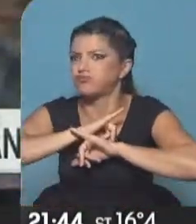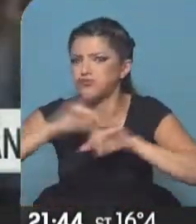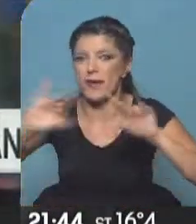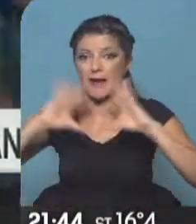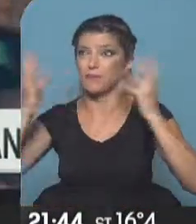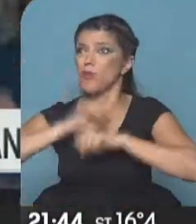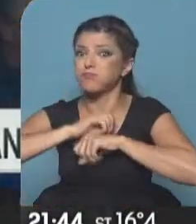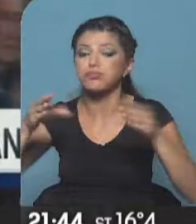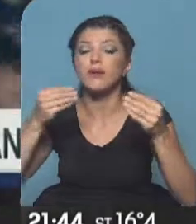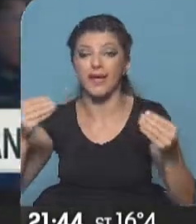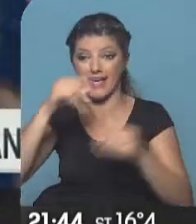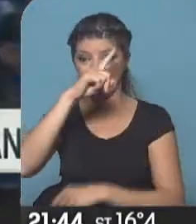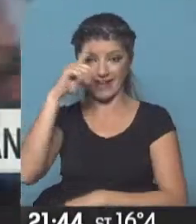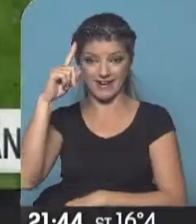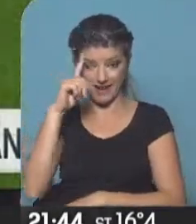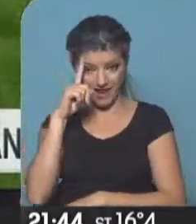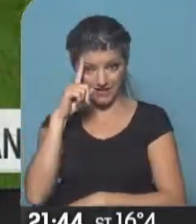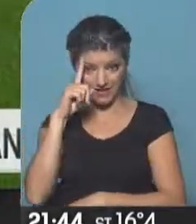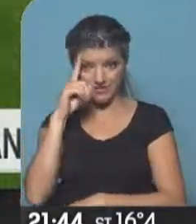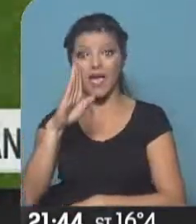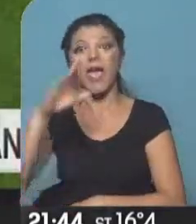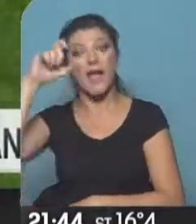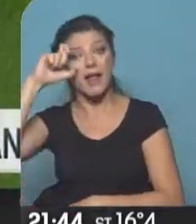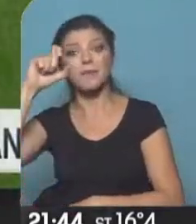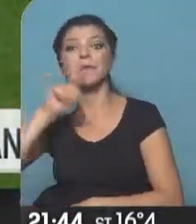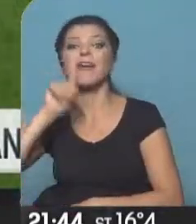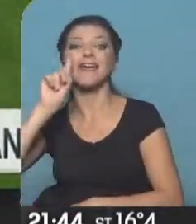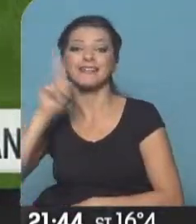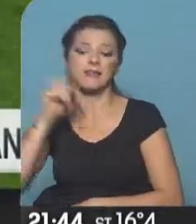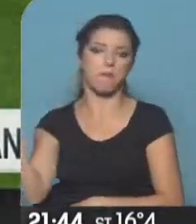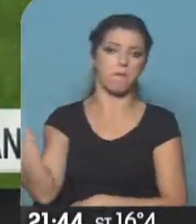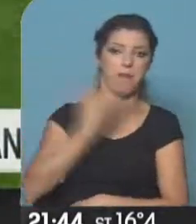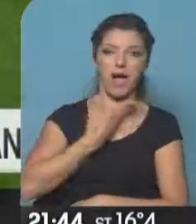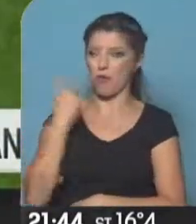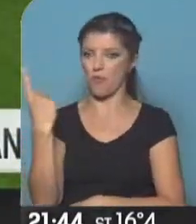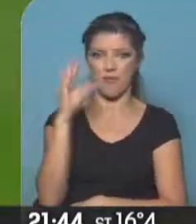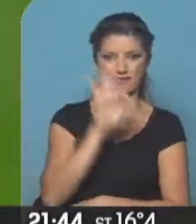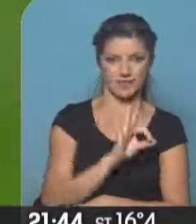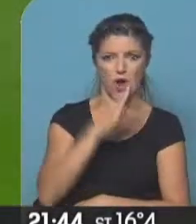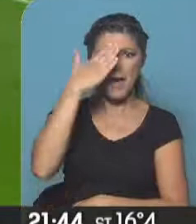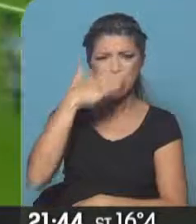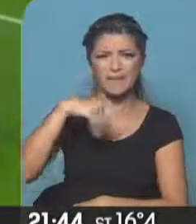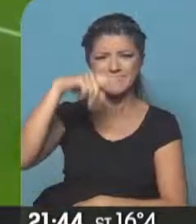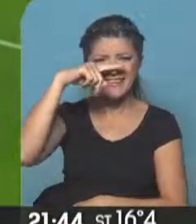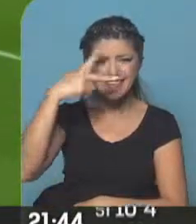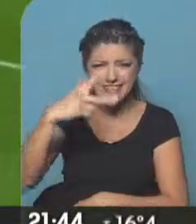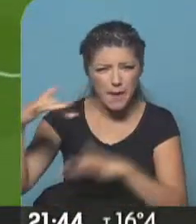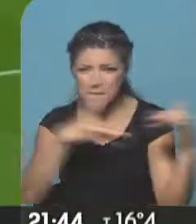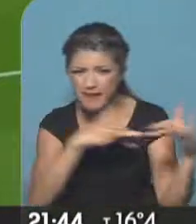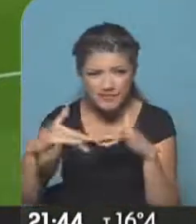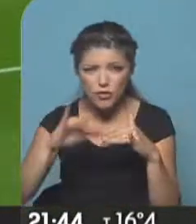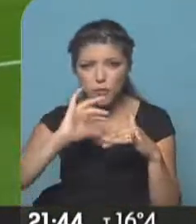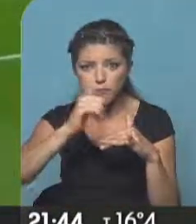la derrota del Real Madrid 1-0 frente al Betis. Después de 73 partidos convirtiendo goles en la Casa Blanca, el merengue